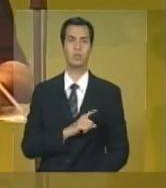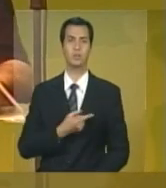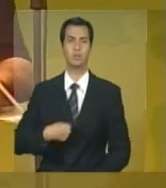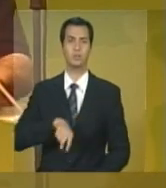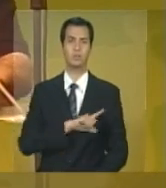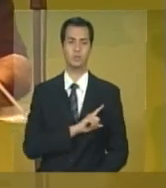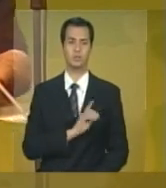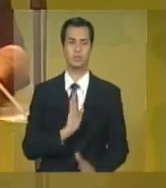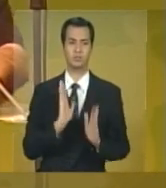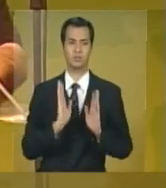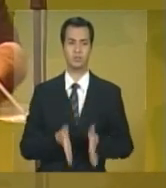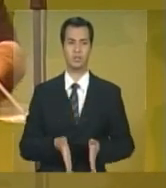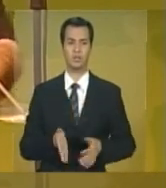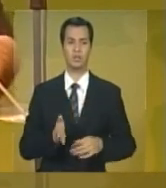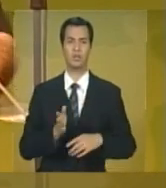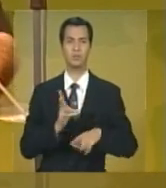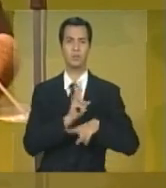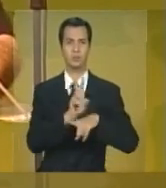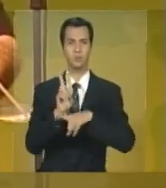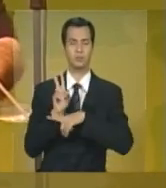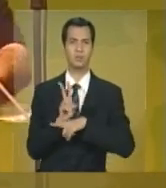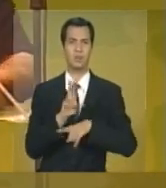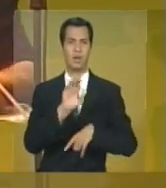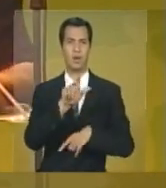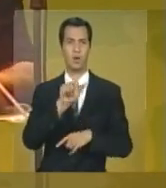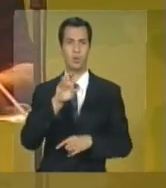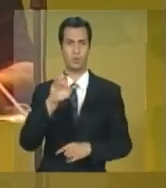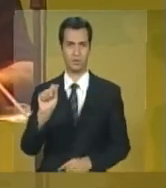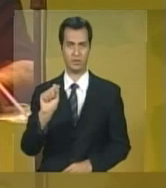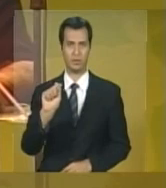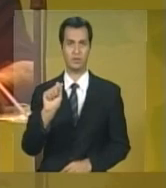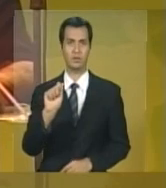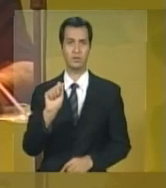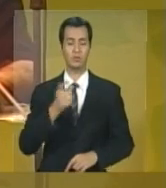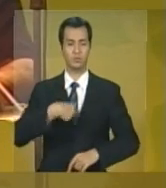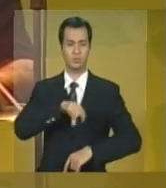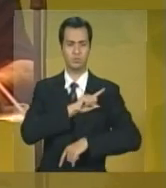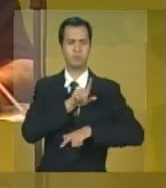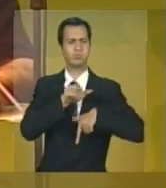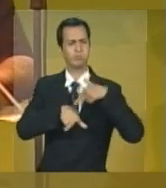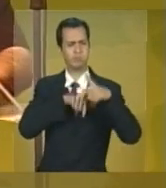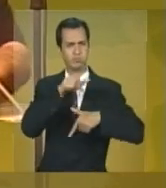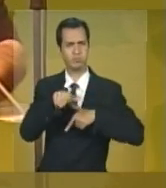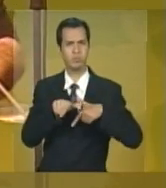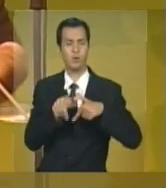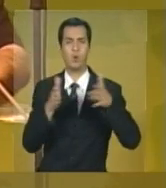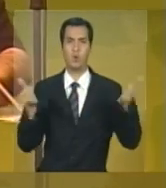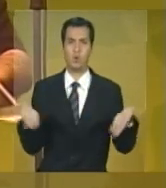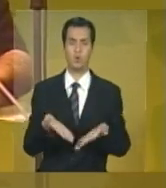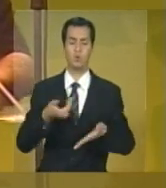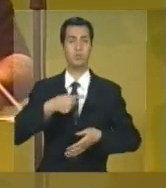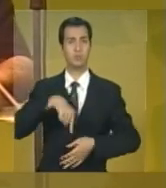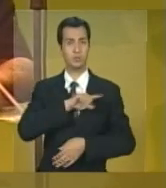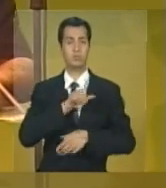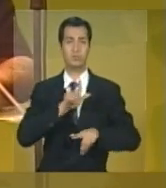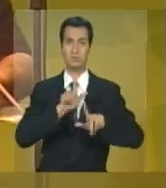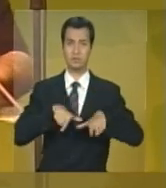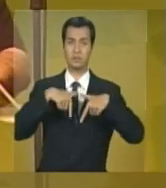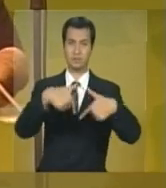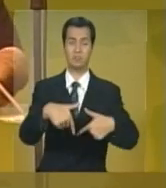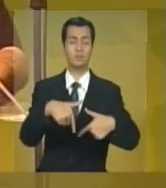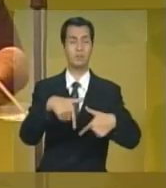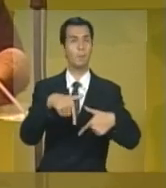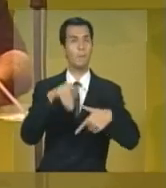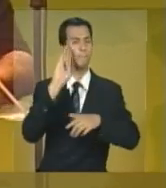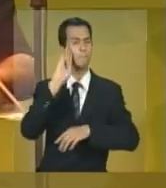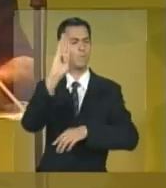comercio, todos los que estamos aquí presentes combatimos. Hoy tenemos un desafío más